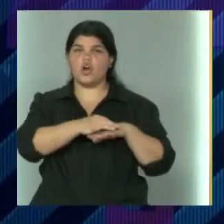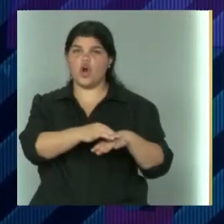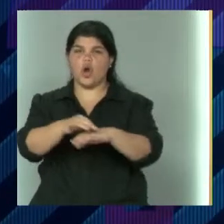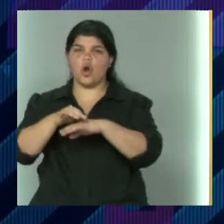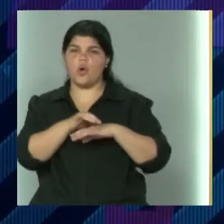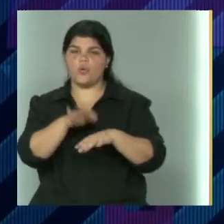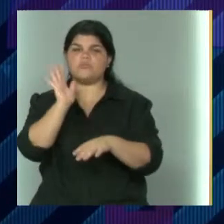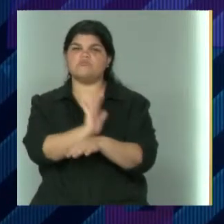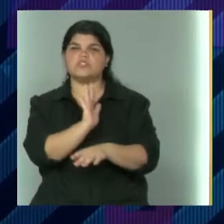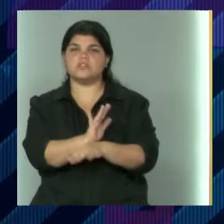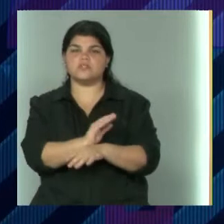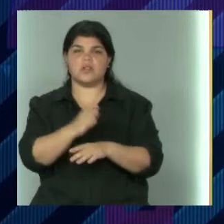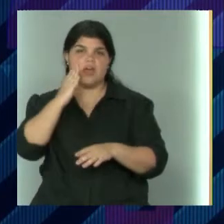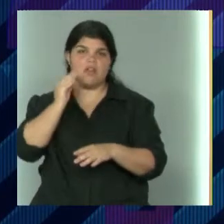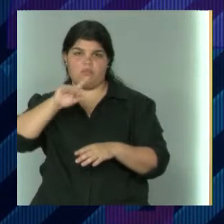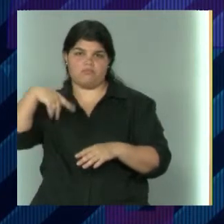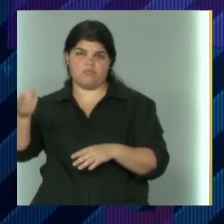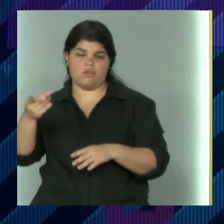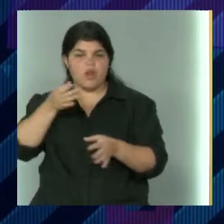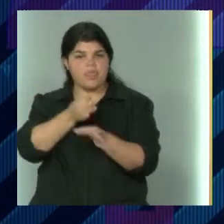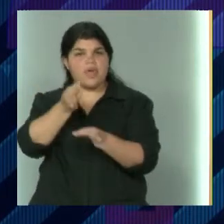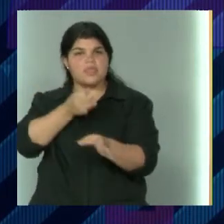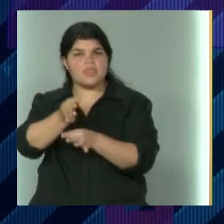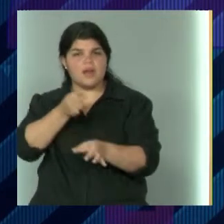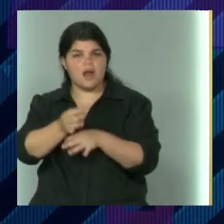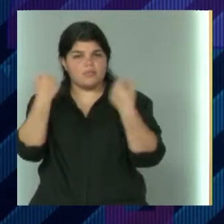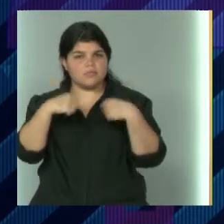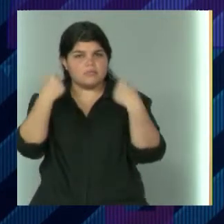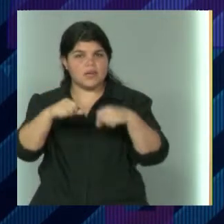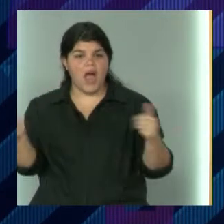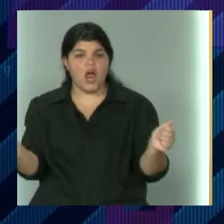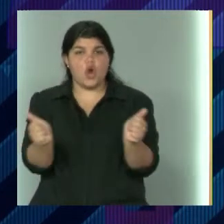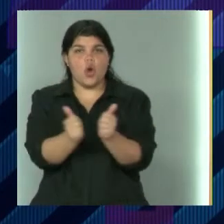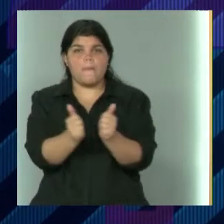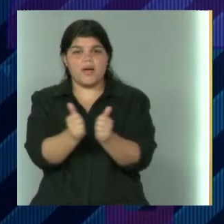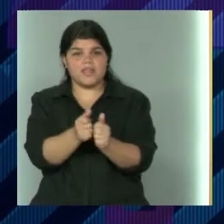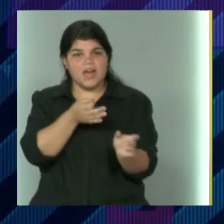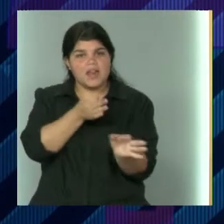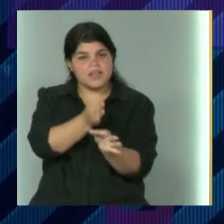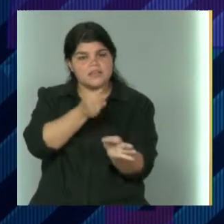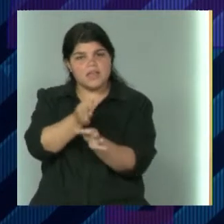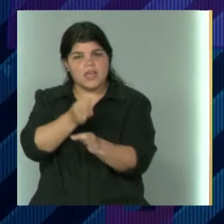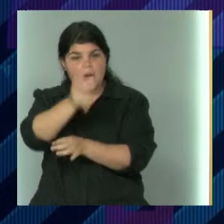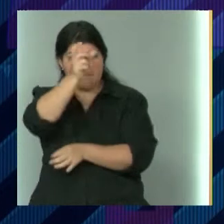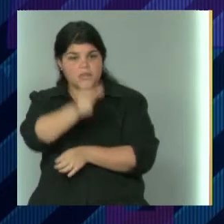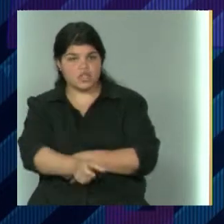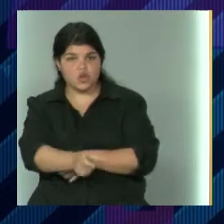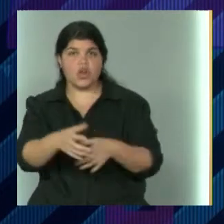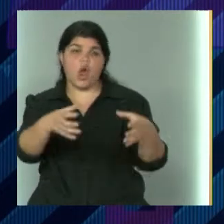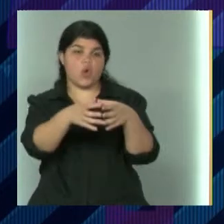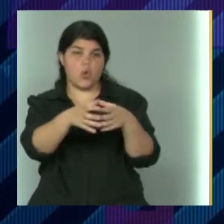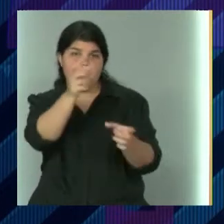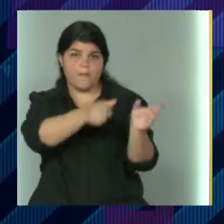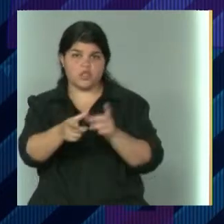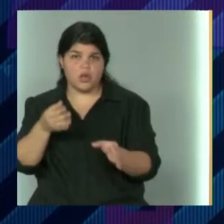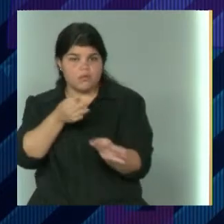que procede del verbo inglés to coach, entrenar, y es un método que consiste en acompañar, instruir o entrenar a una persona o a un grupo